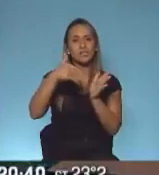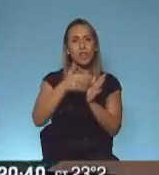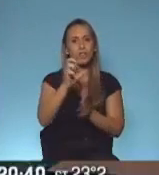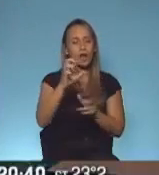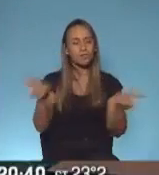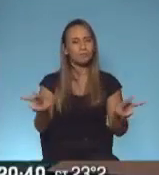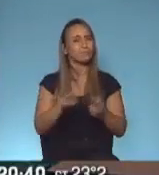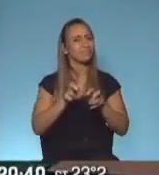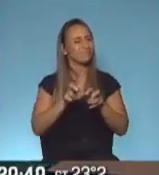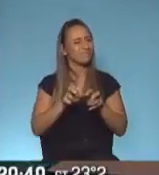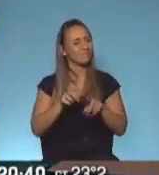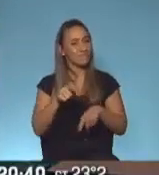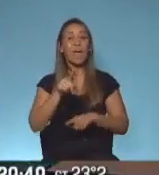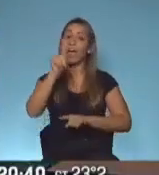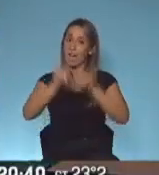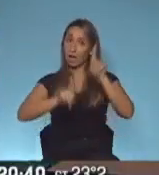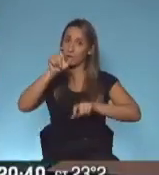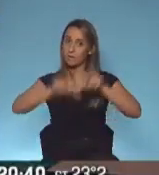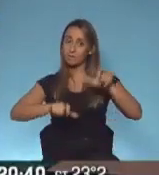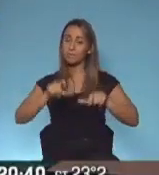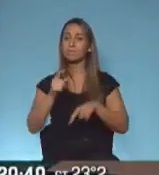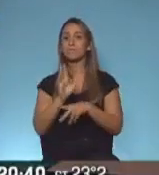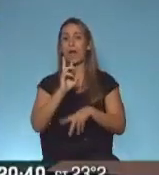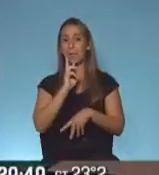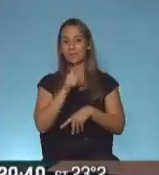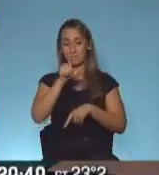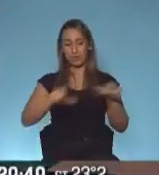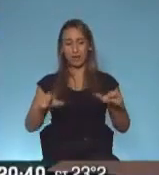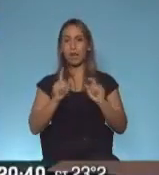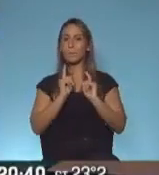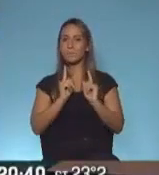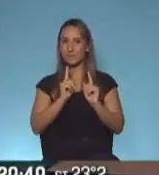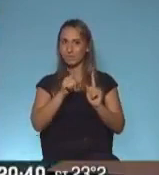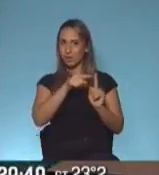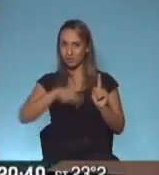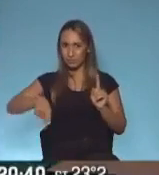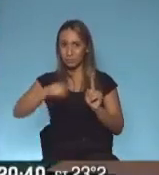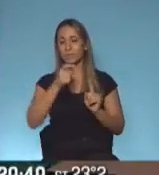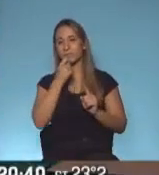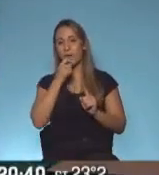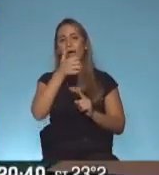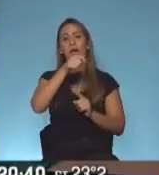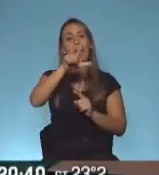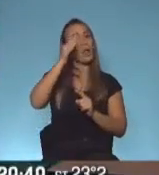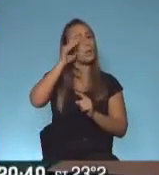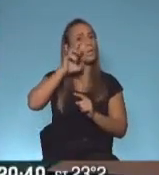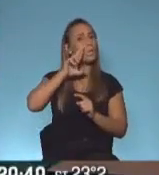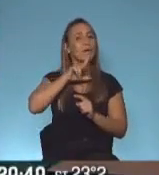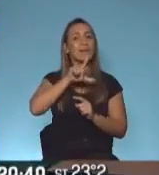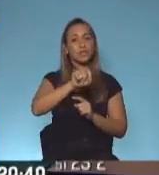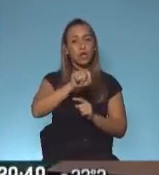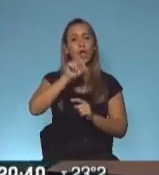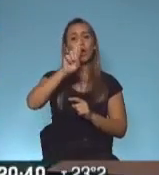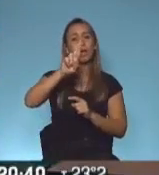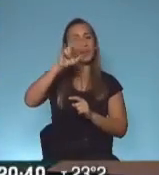situación en la Argentina. Algunos apellidos son los mismos de larga data. Sí, efectivamente. Bueno, Alberto Remers, que es el titular